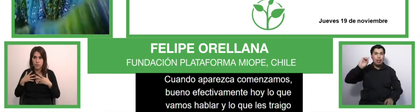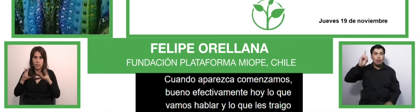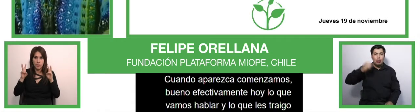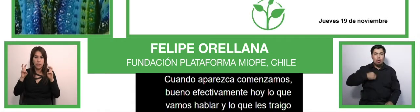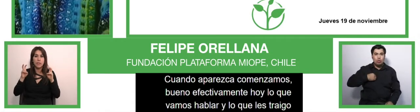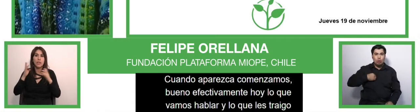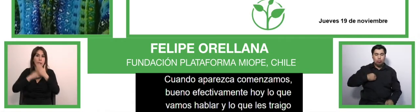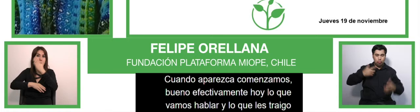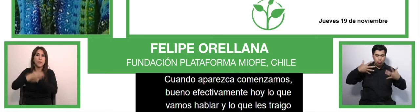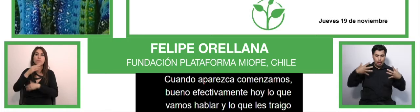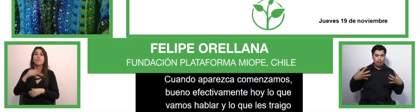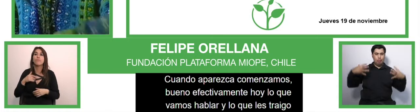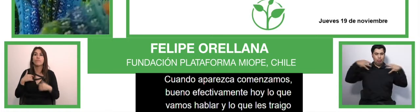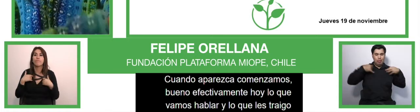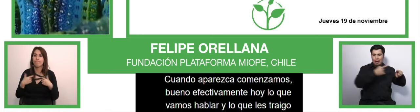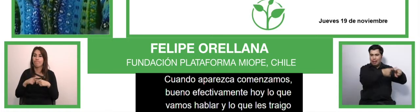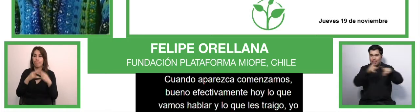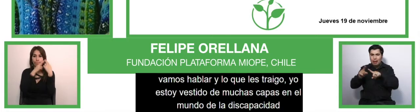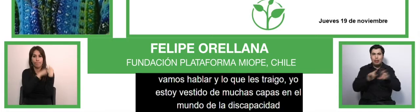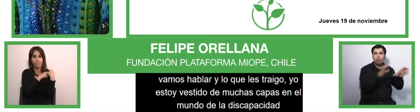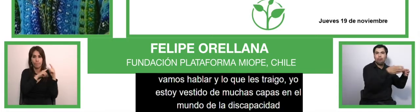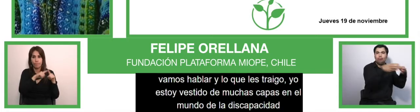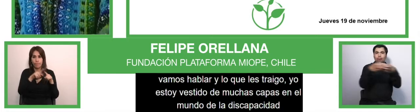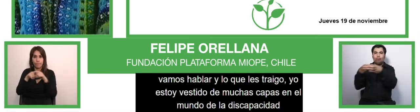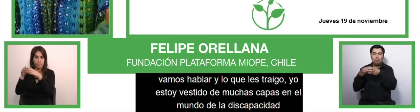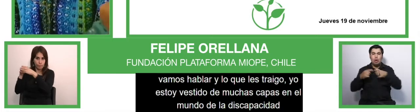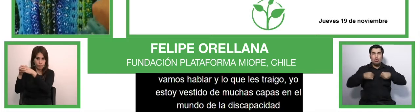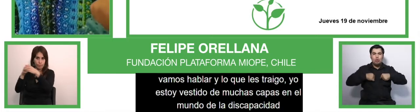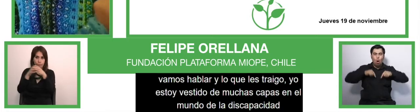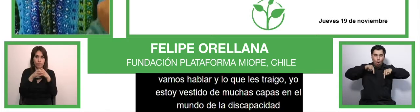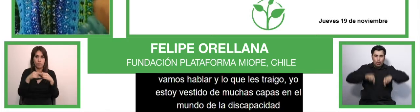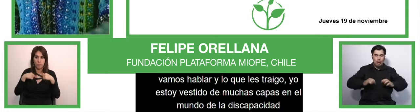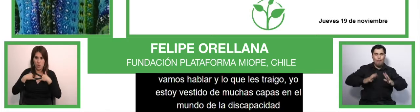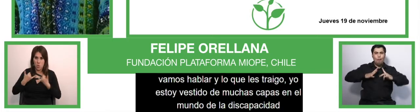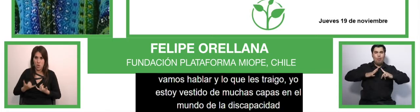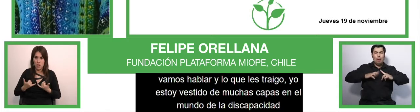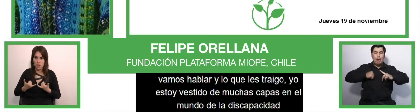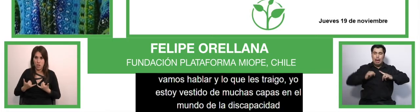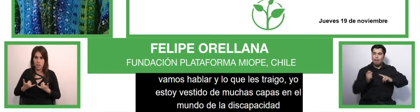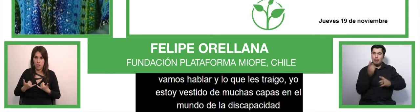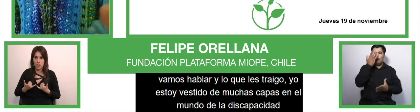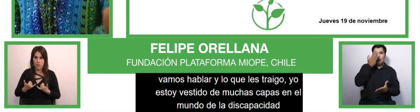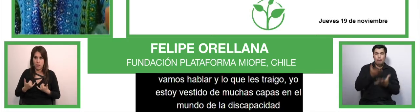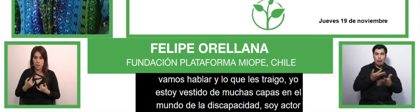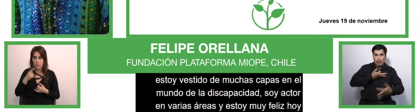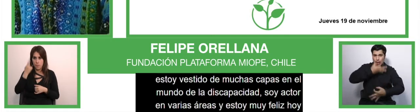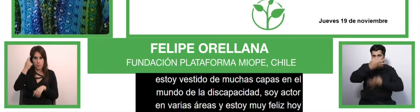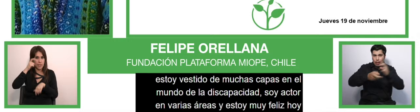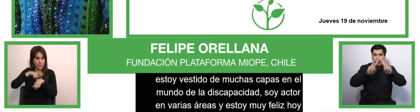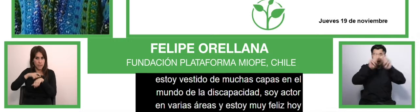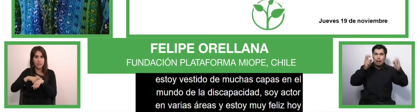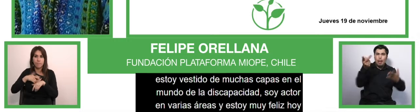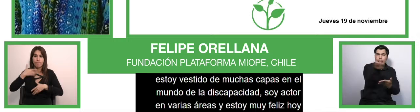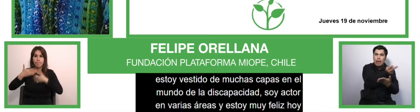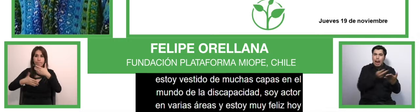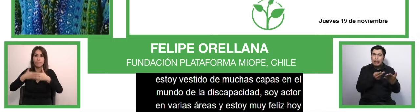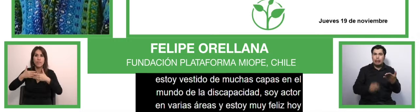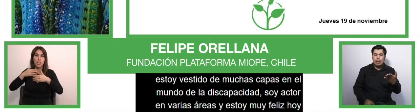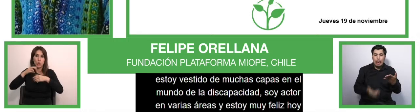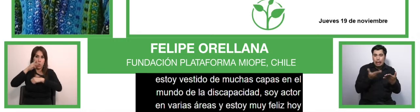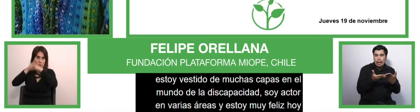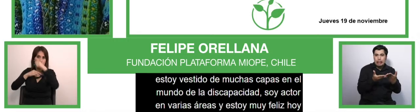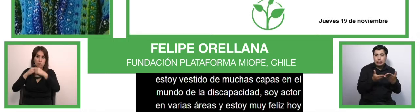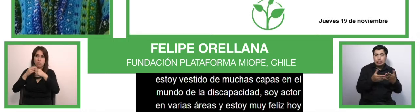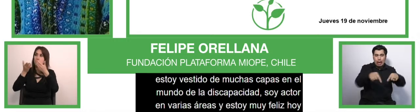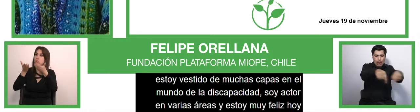y varios frentes, y estoy muy feliz hoy día porque creo que es la primera vez que voy a hablar desde el espacio del arte, que es el espacio natural en